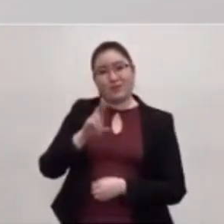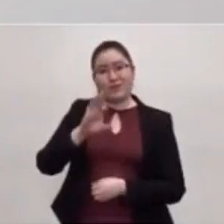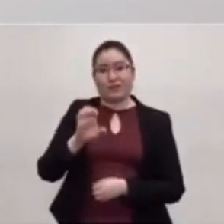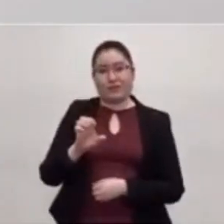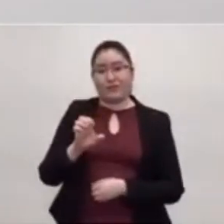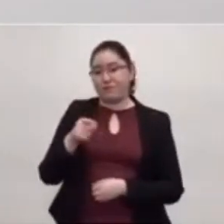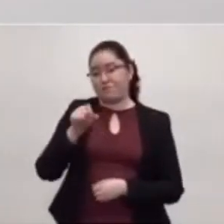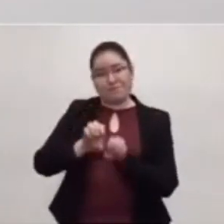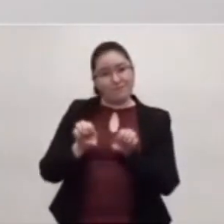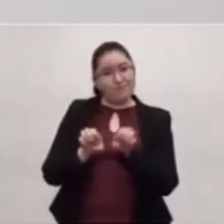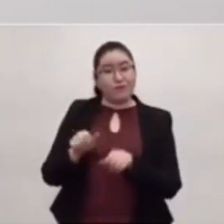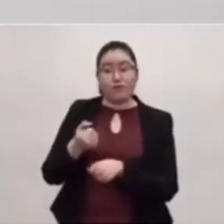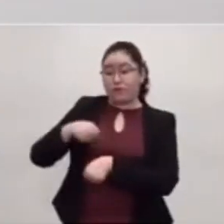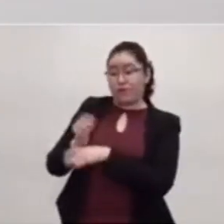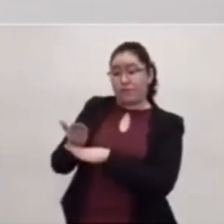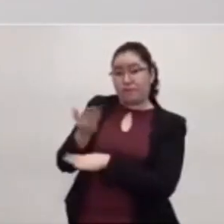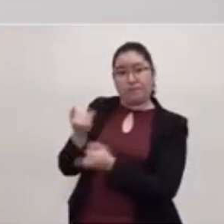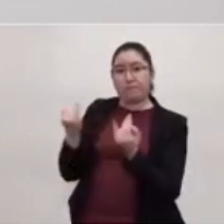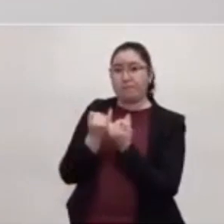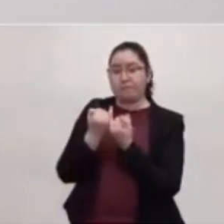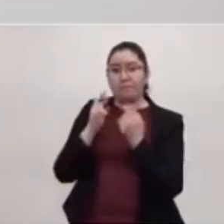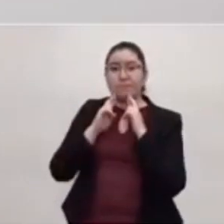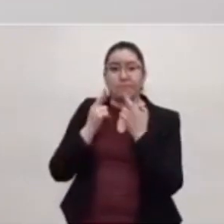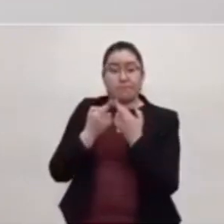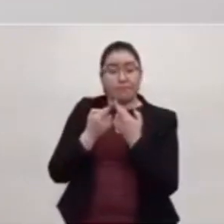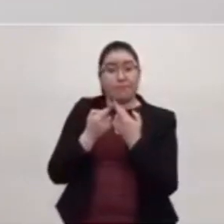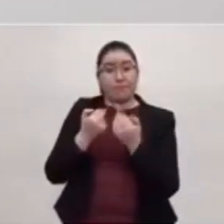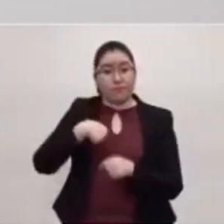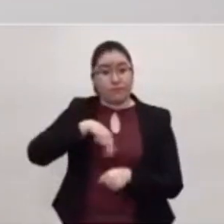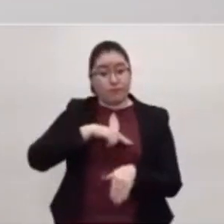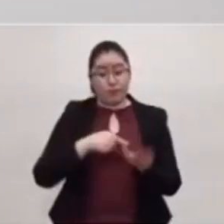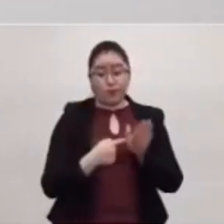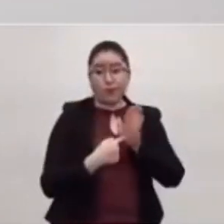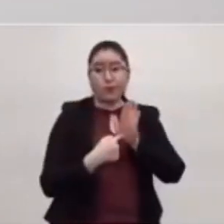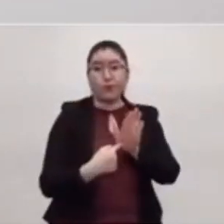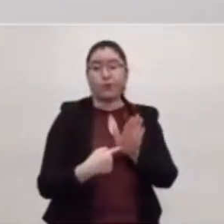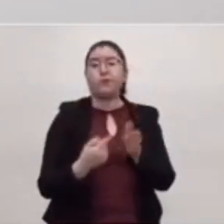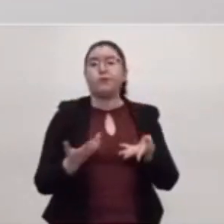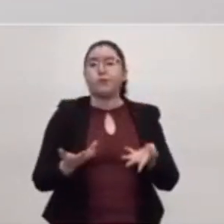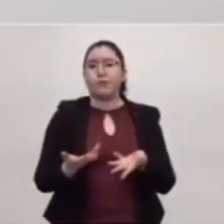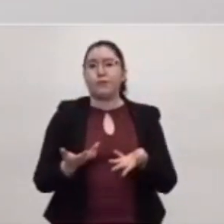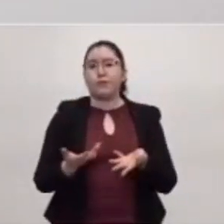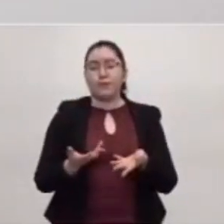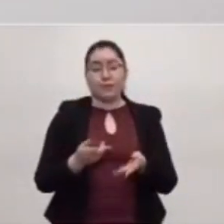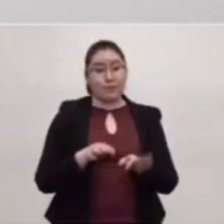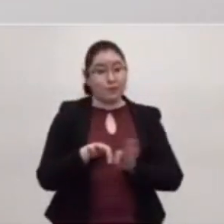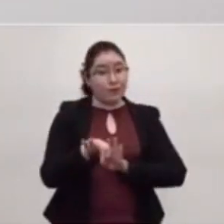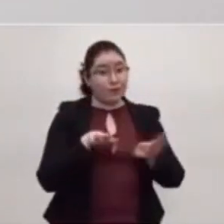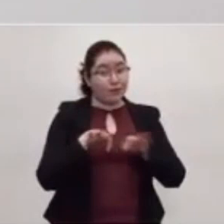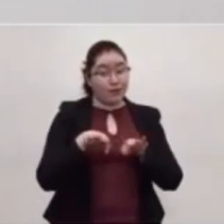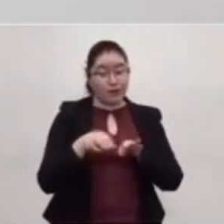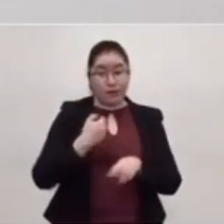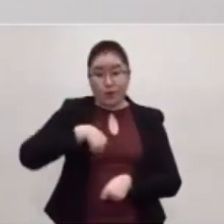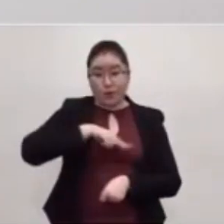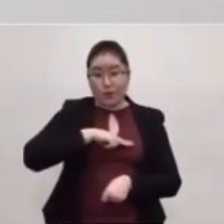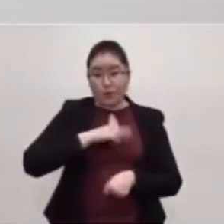Comisión Federal de Electricidad y su equipo. Tuvimos una reunión la semana pasada para poder ya hacer público cuál es el trabajo completo que se va a hacer